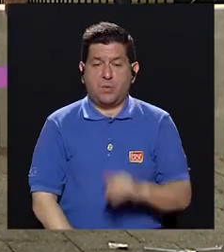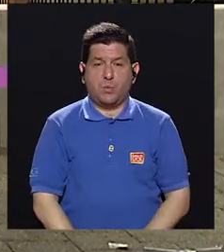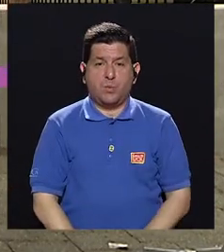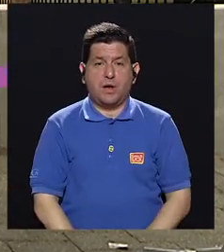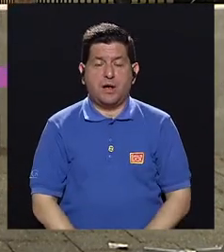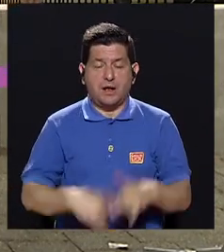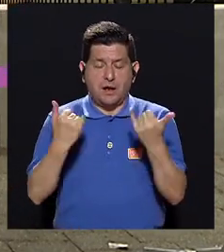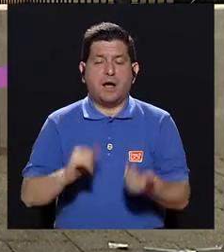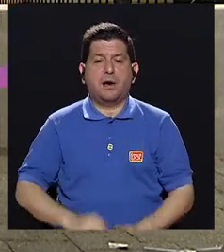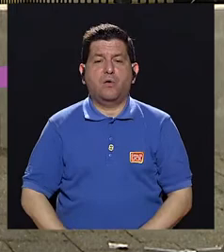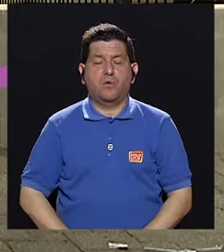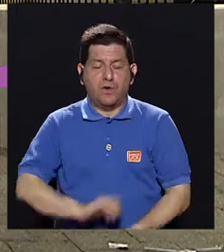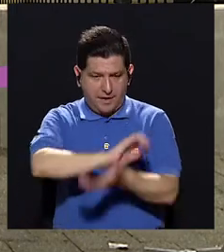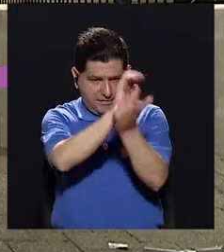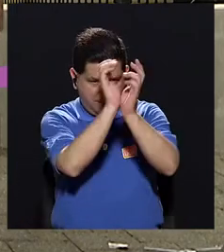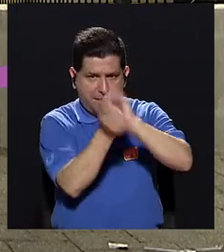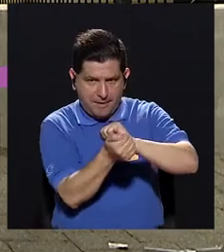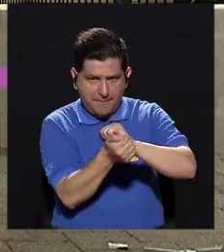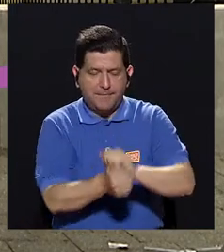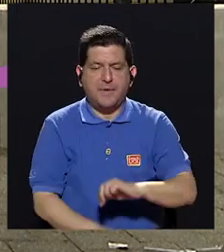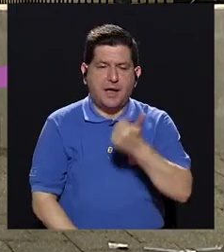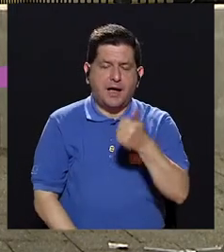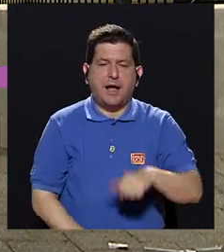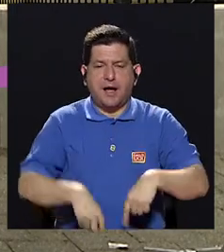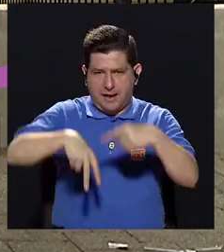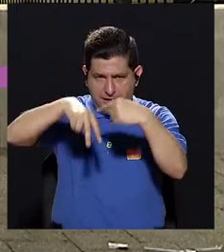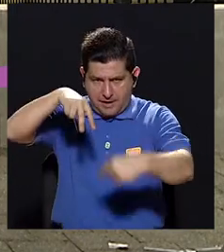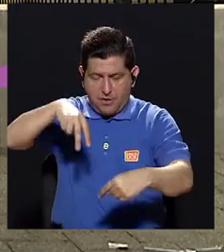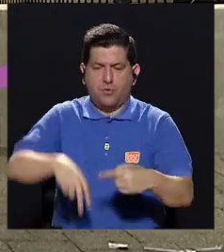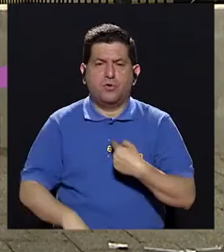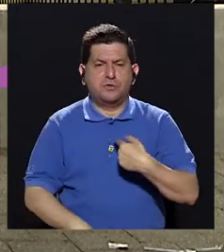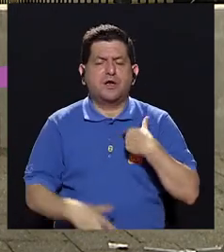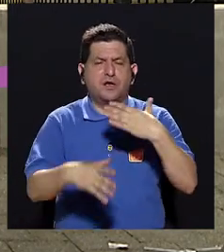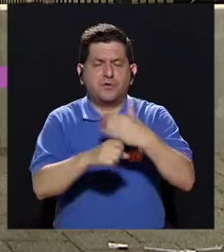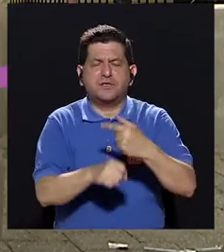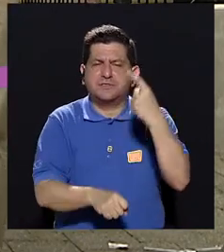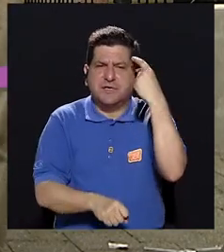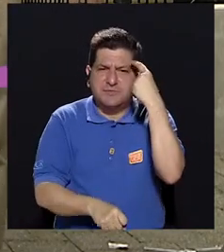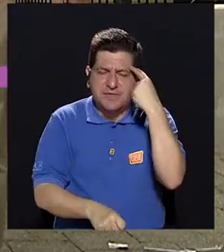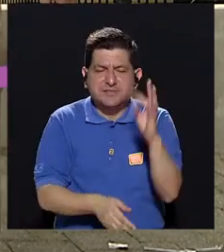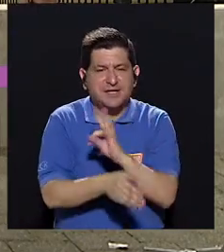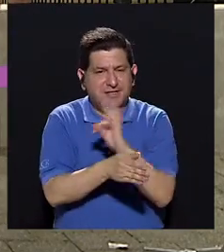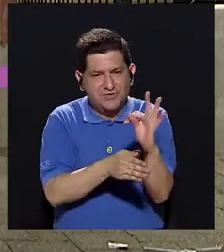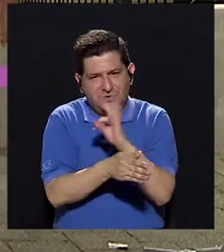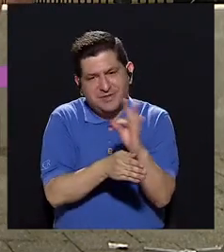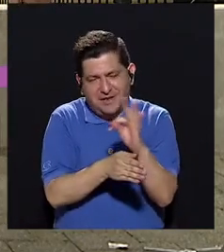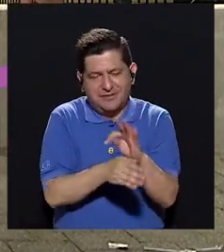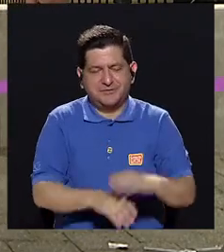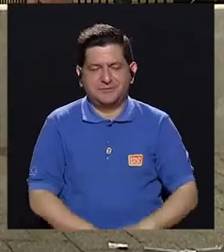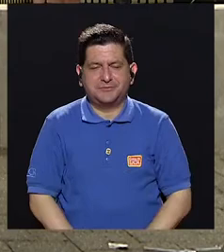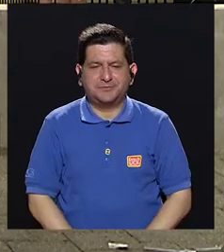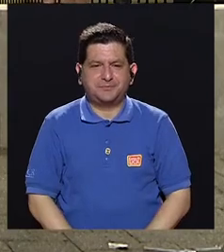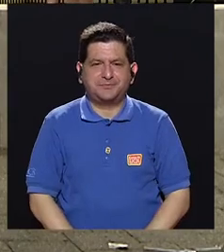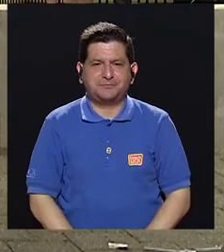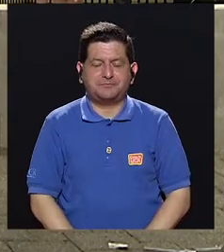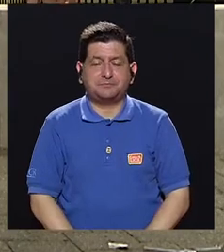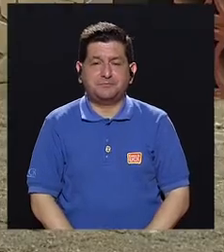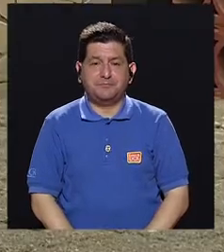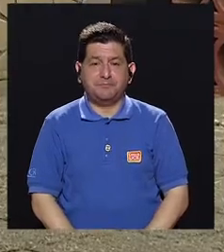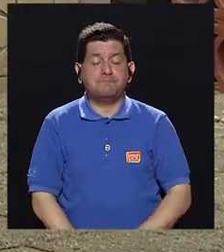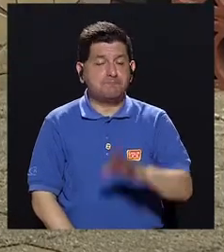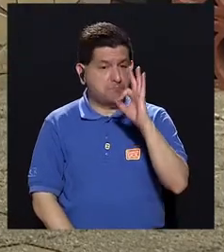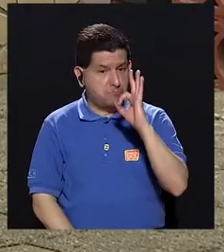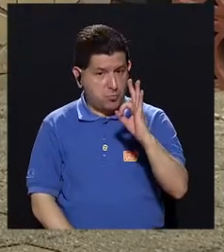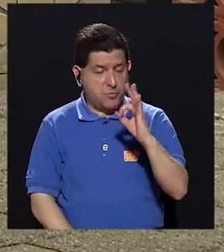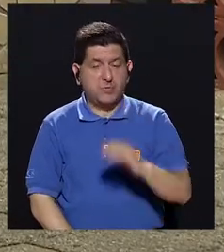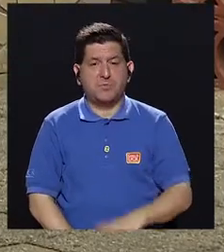más te das vuelta, por ejemplo, la otra pierna. Voy a hacerlo acá por efectos de televisión. Por ejemplo, acá. Ok, es